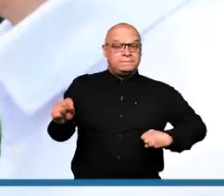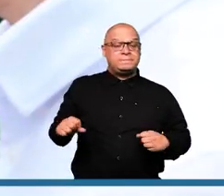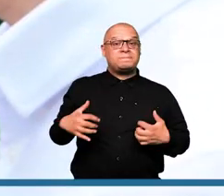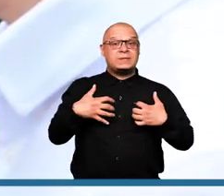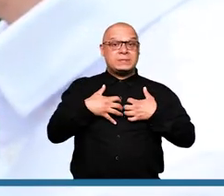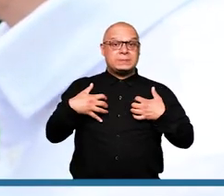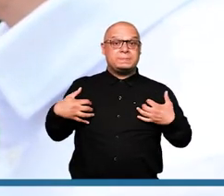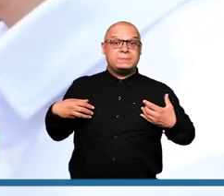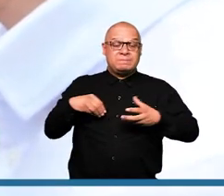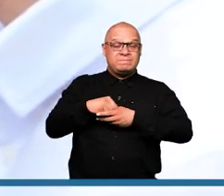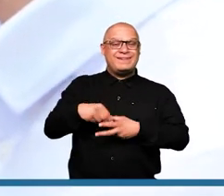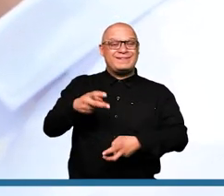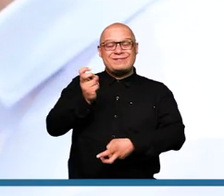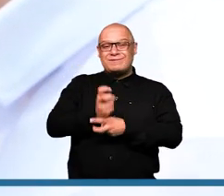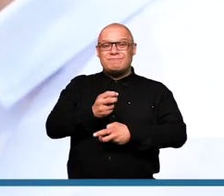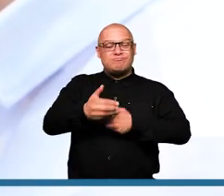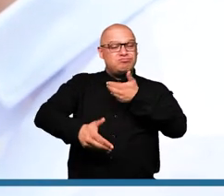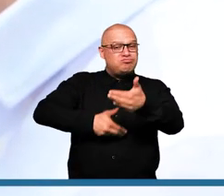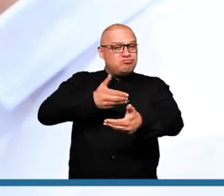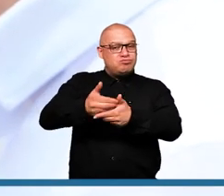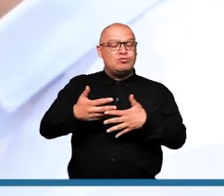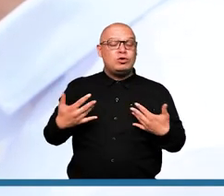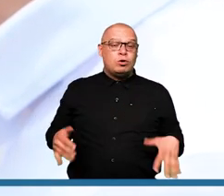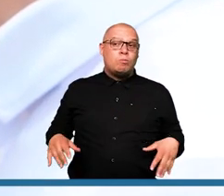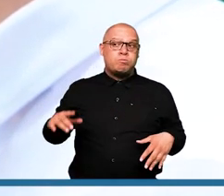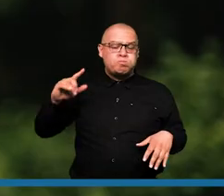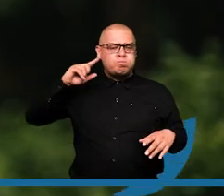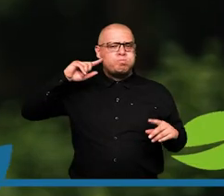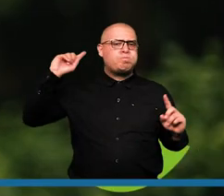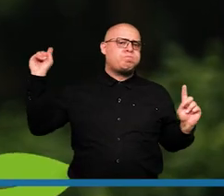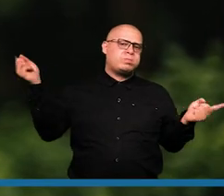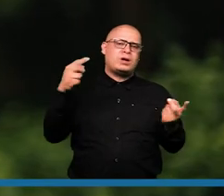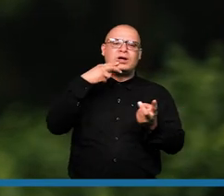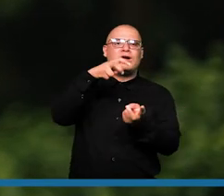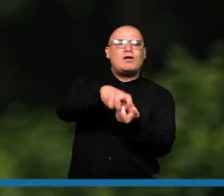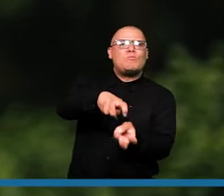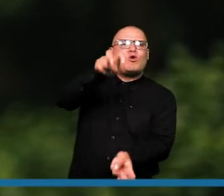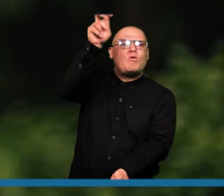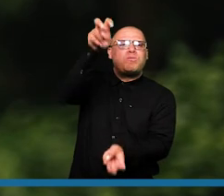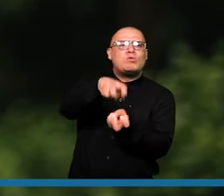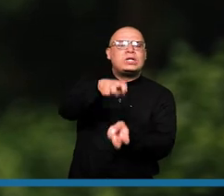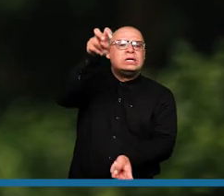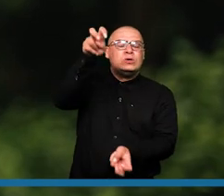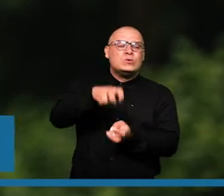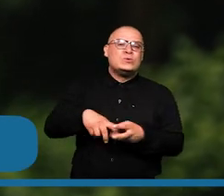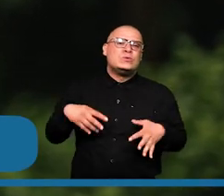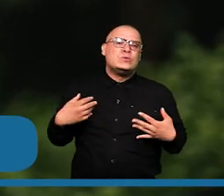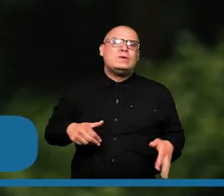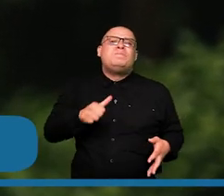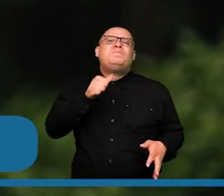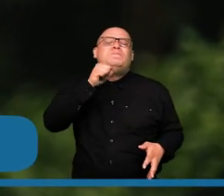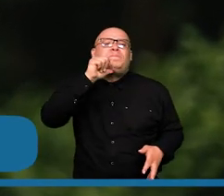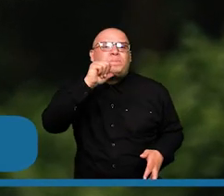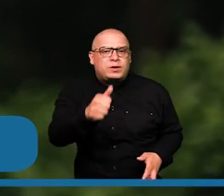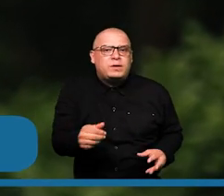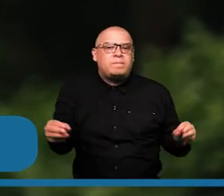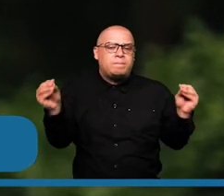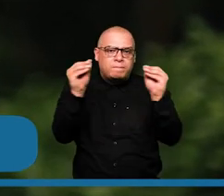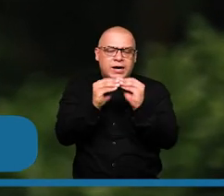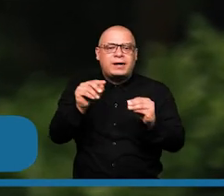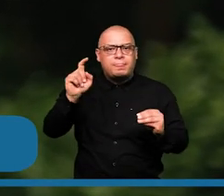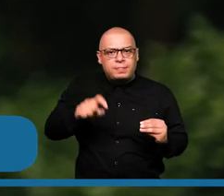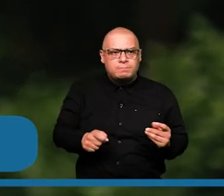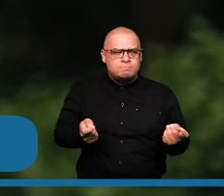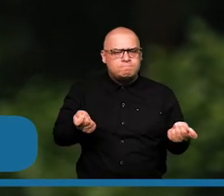exótica cada vez se hace más difícil. Lo vivimos con un ejemplo mundial que es el tema de los hipopótamos que no hemos podido controlar. Pero tenemos que estar cada vez